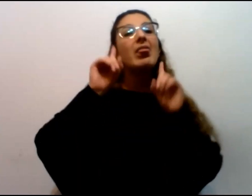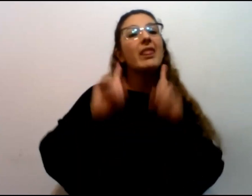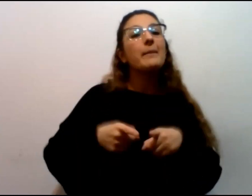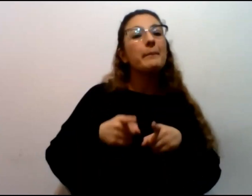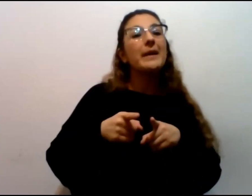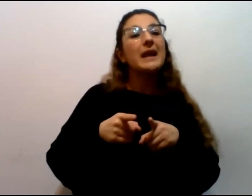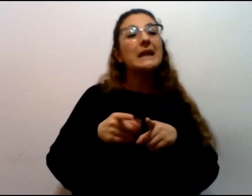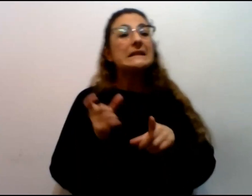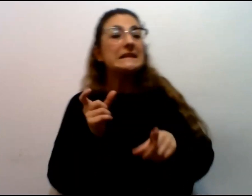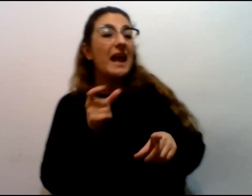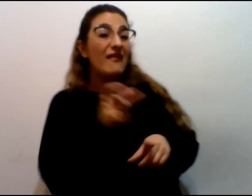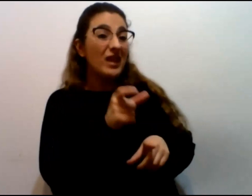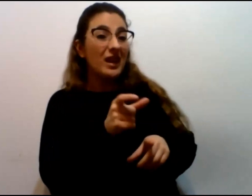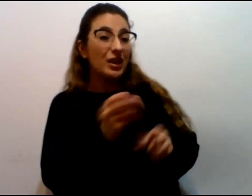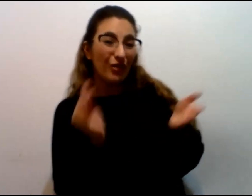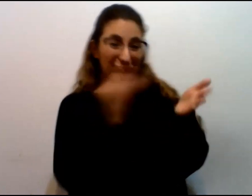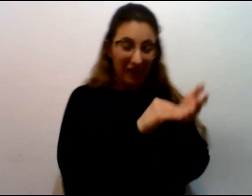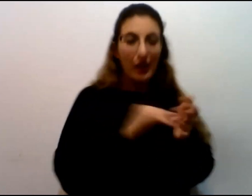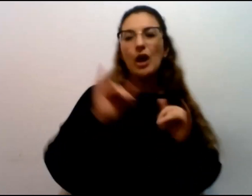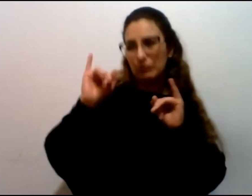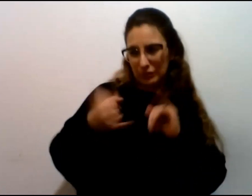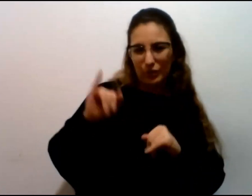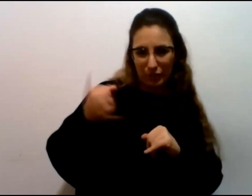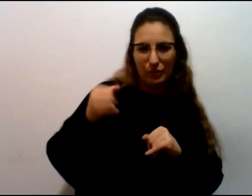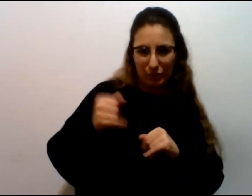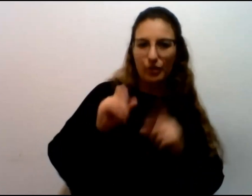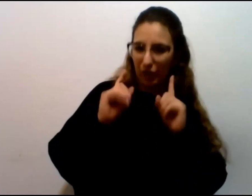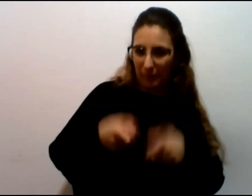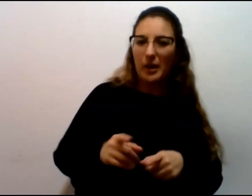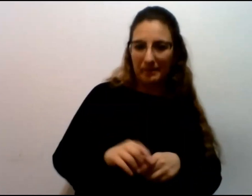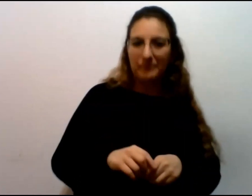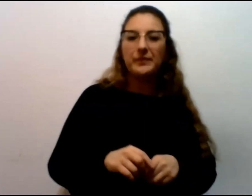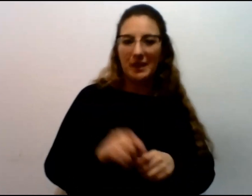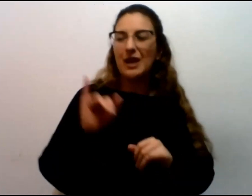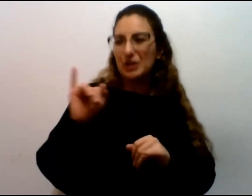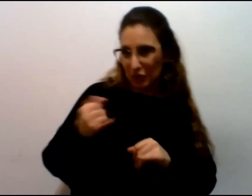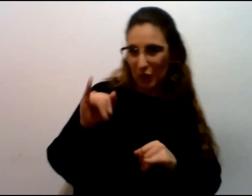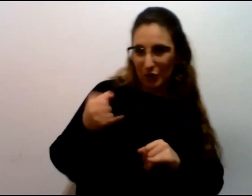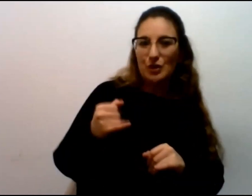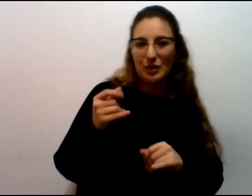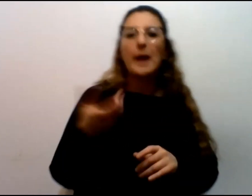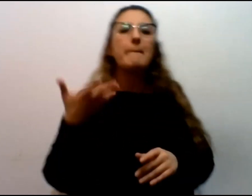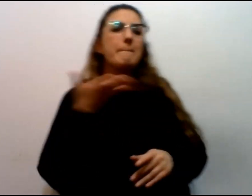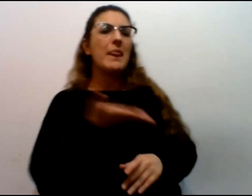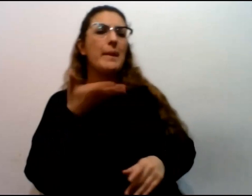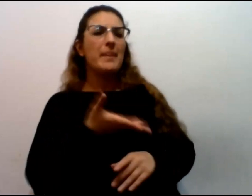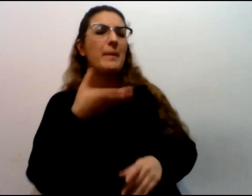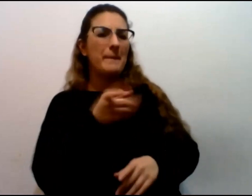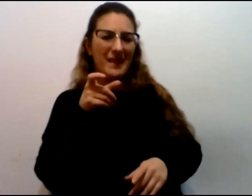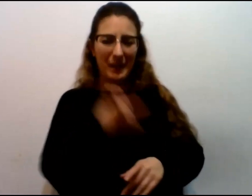Fioranelli Sería buenísimo Sería buenísimo Estamos viendo Están pidiendo El link El video ¿Cómo?